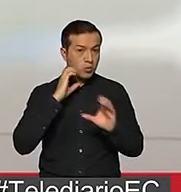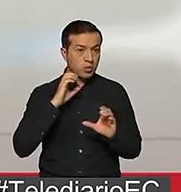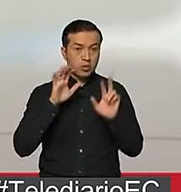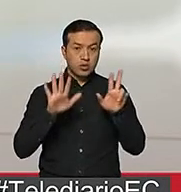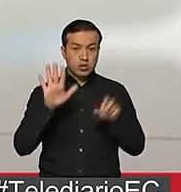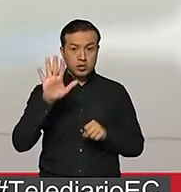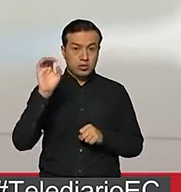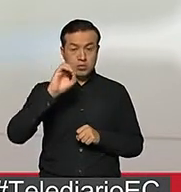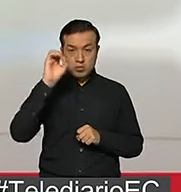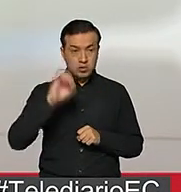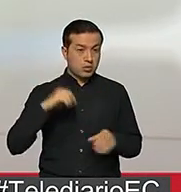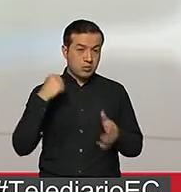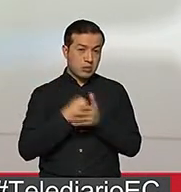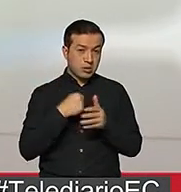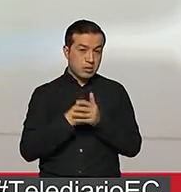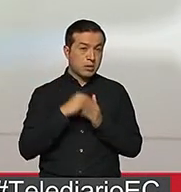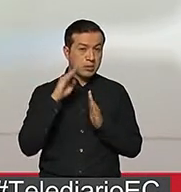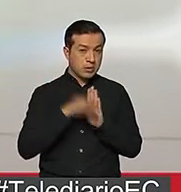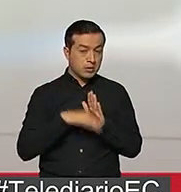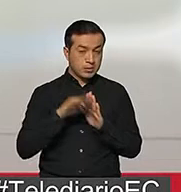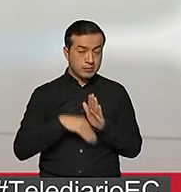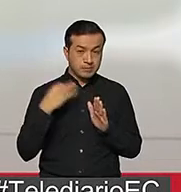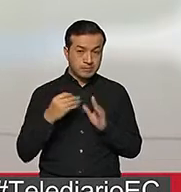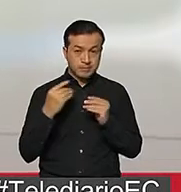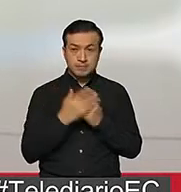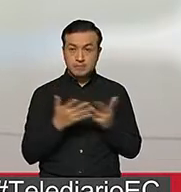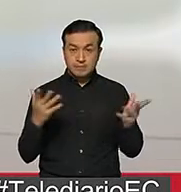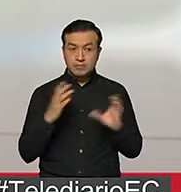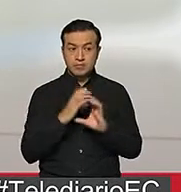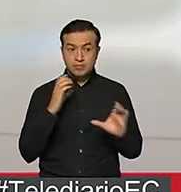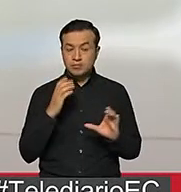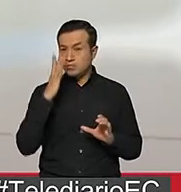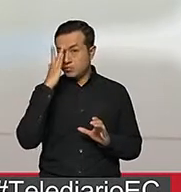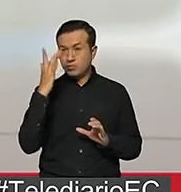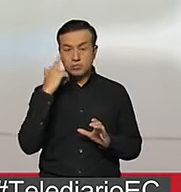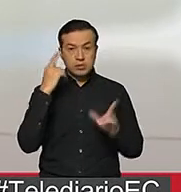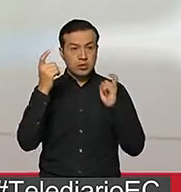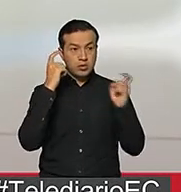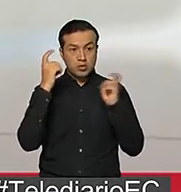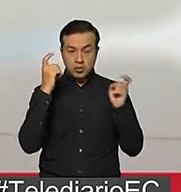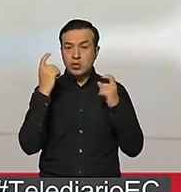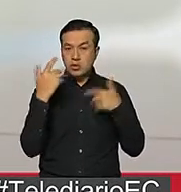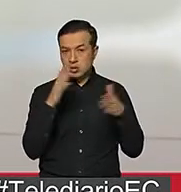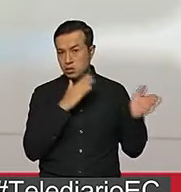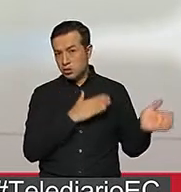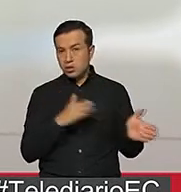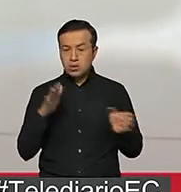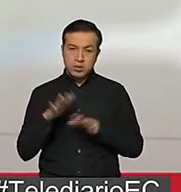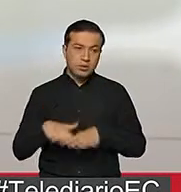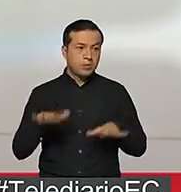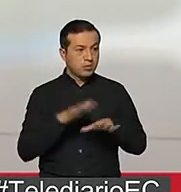85 por ciento en excesos de velocidad en buses esto es gracias a este control que tenemos en los las unidades